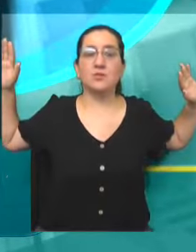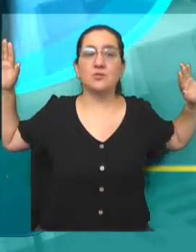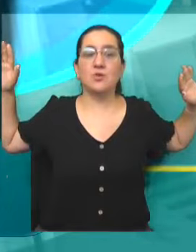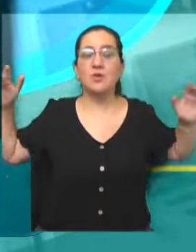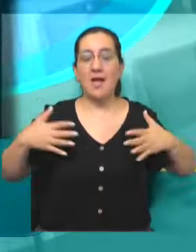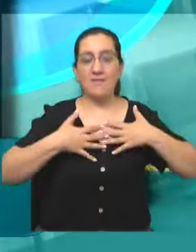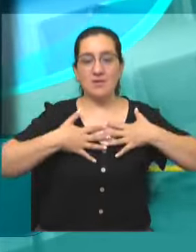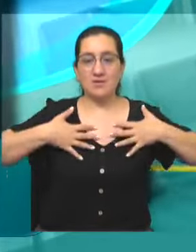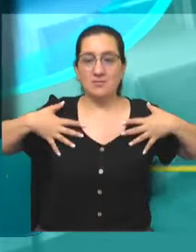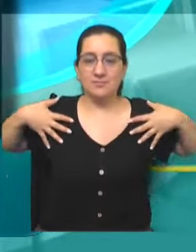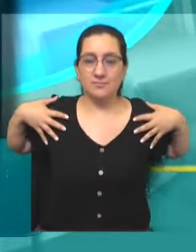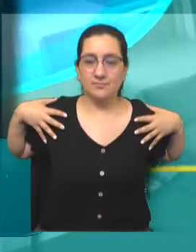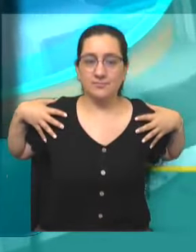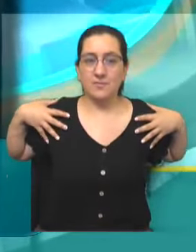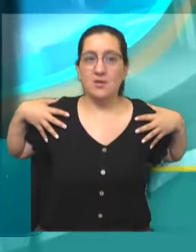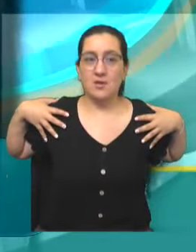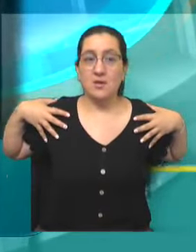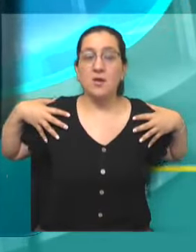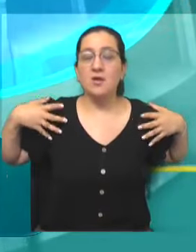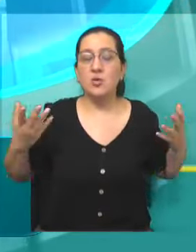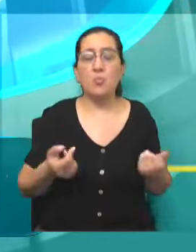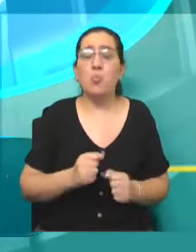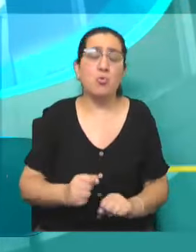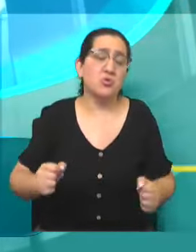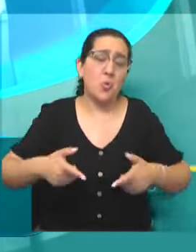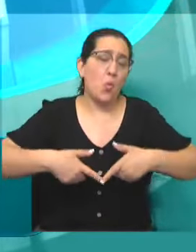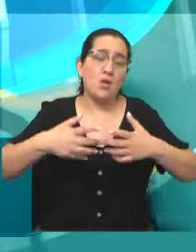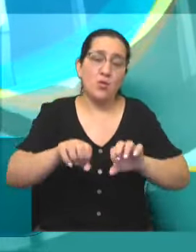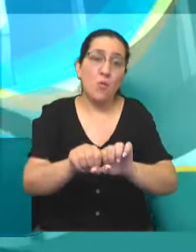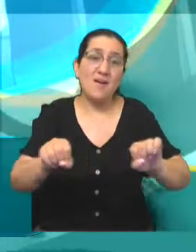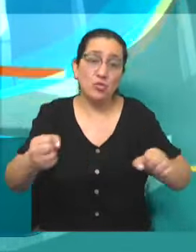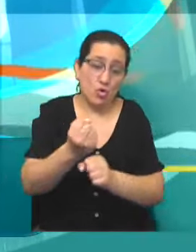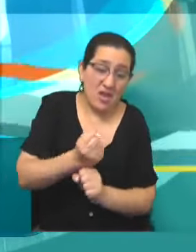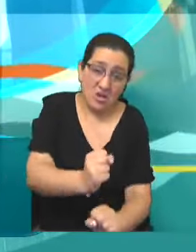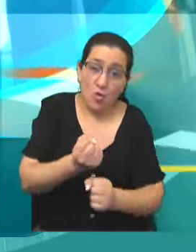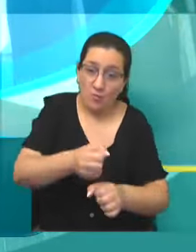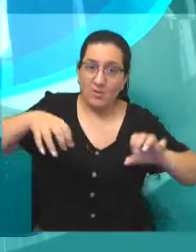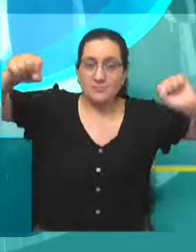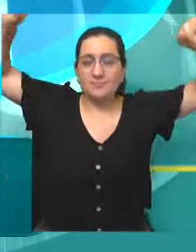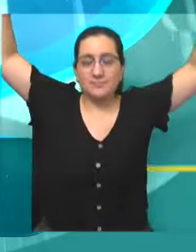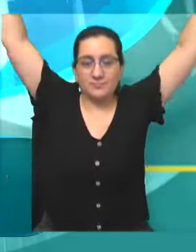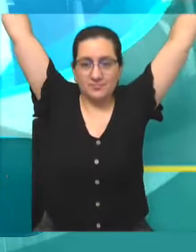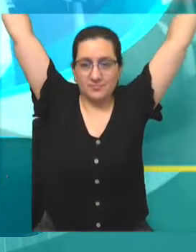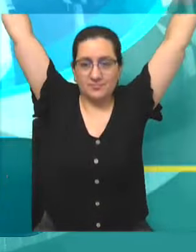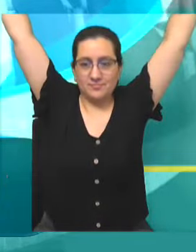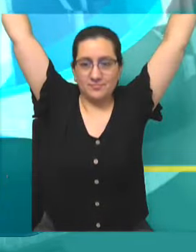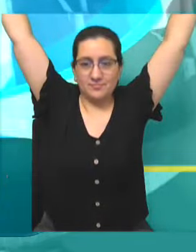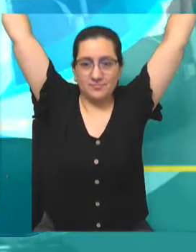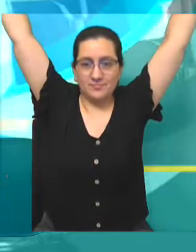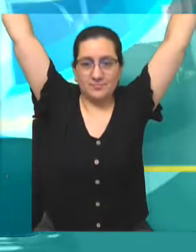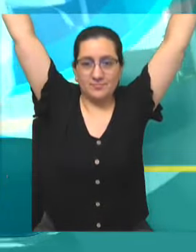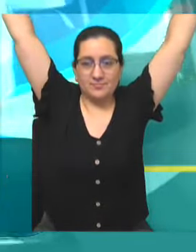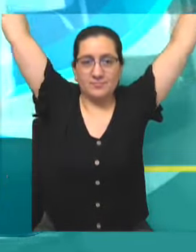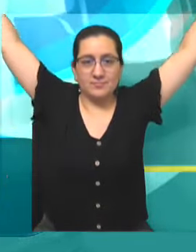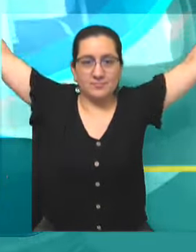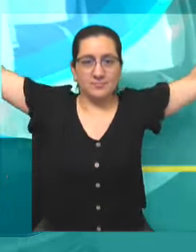Abrir la parte de adelante. Esto lo puedo hacer con un bastón, con dos palos de escoba. ¿Tá? Todo lo que sea aperturas anteriores va a ser